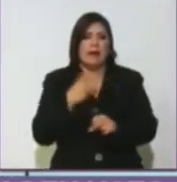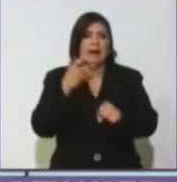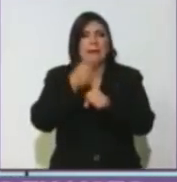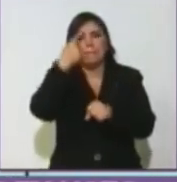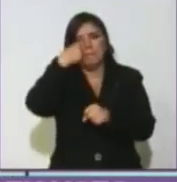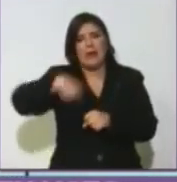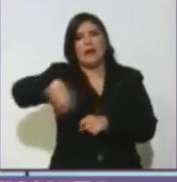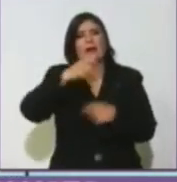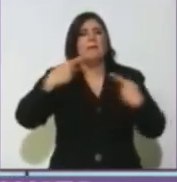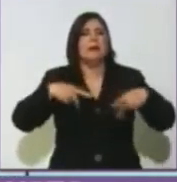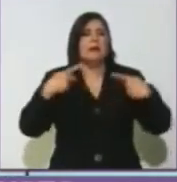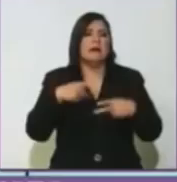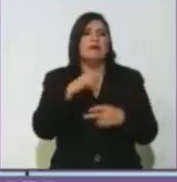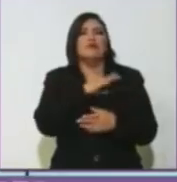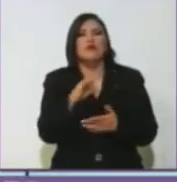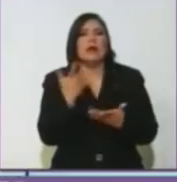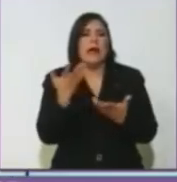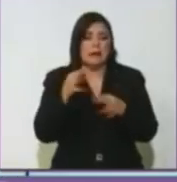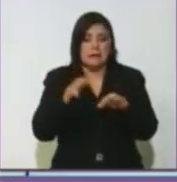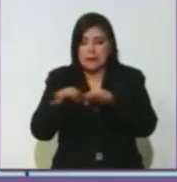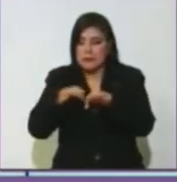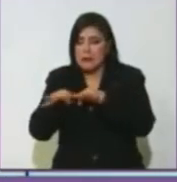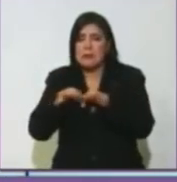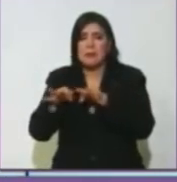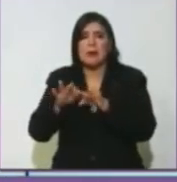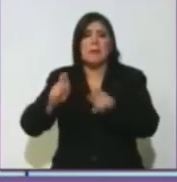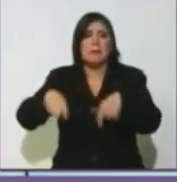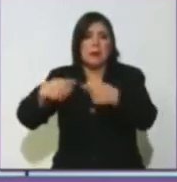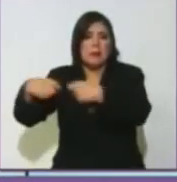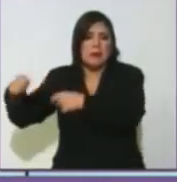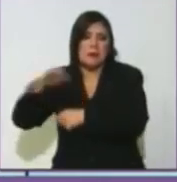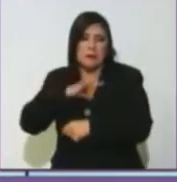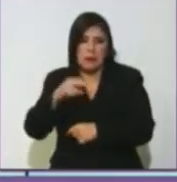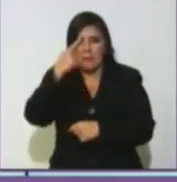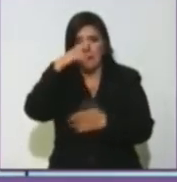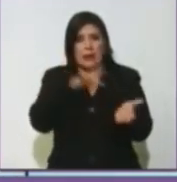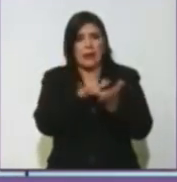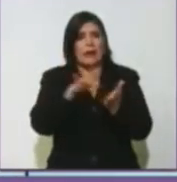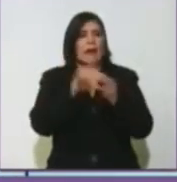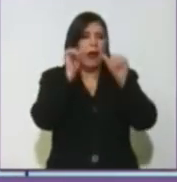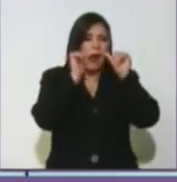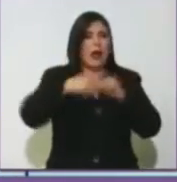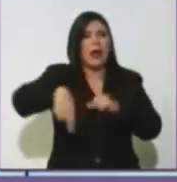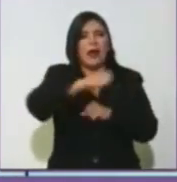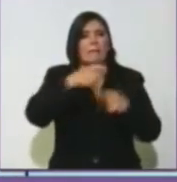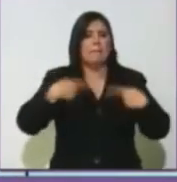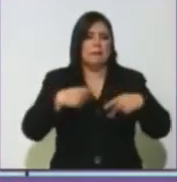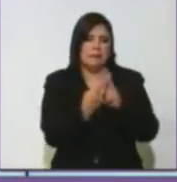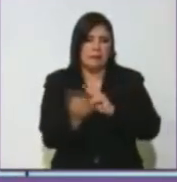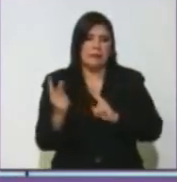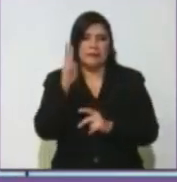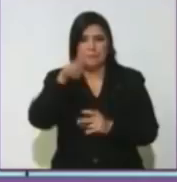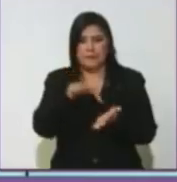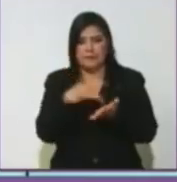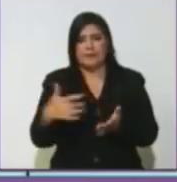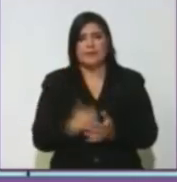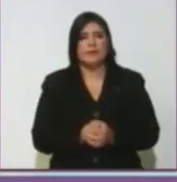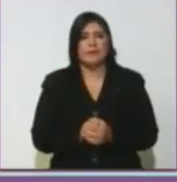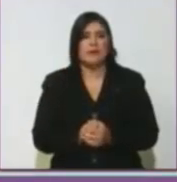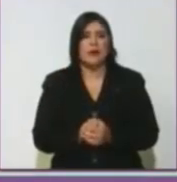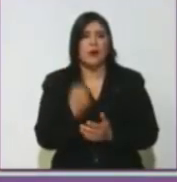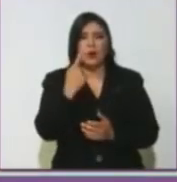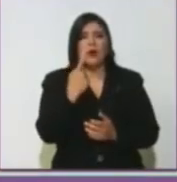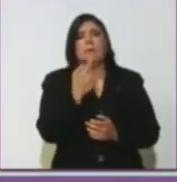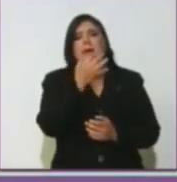personas que se dedican a hacer su labor de atender a nuestros nuestros vecinos gracias un minuto con